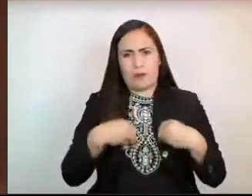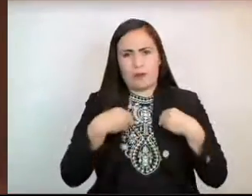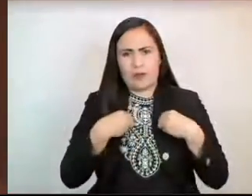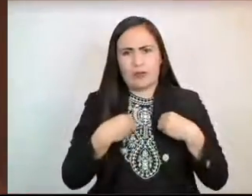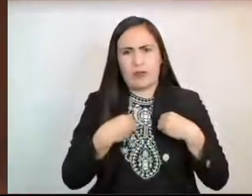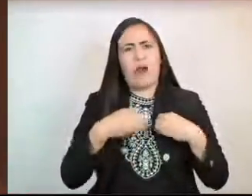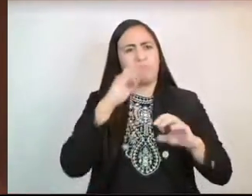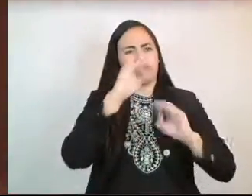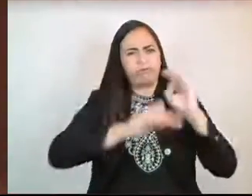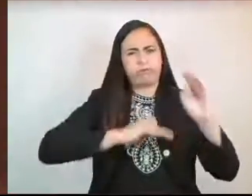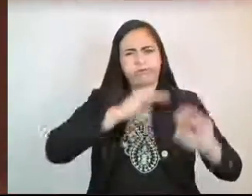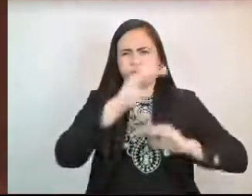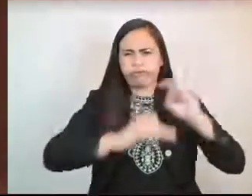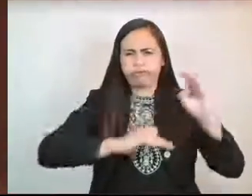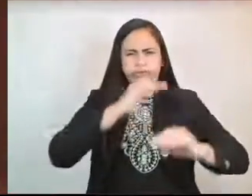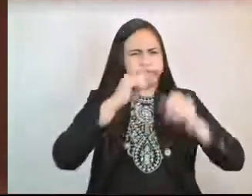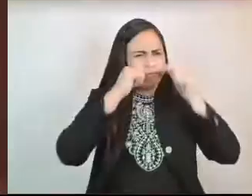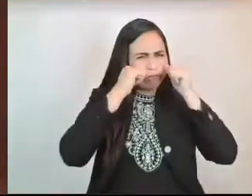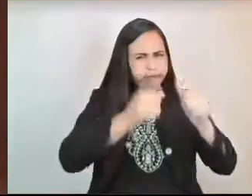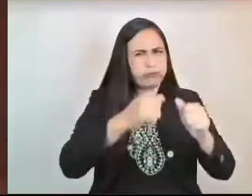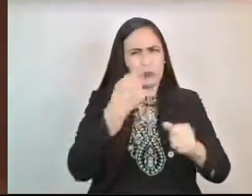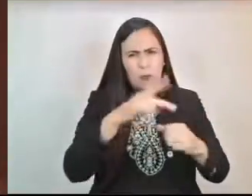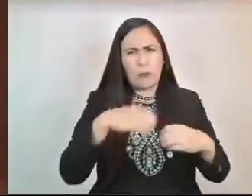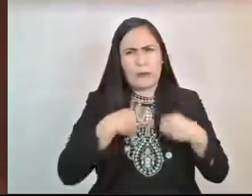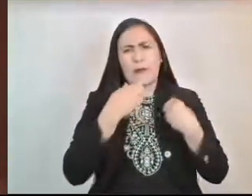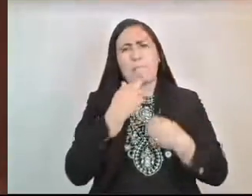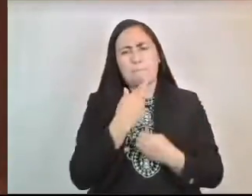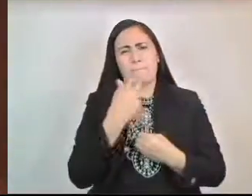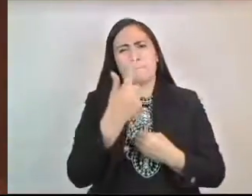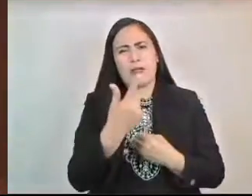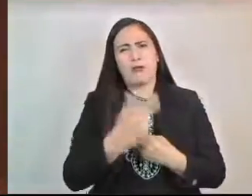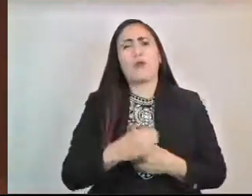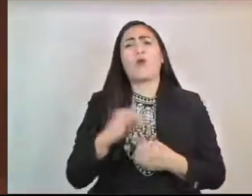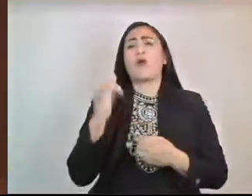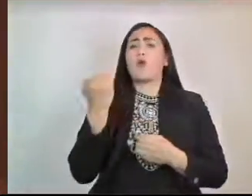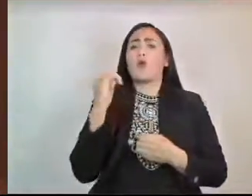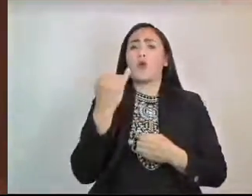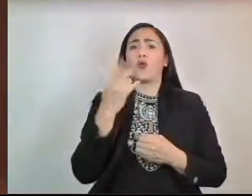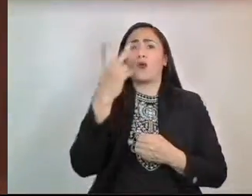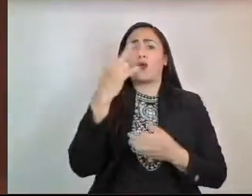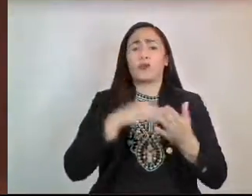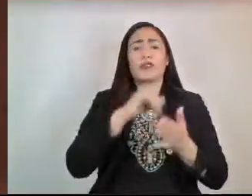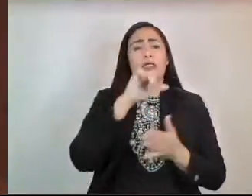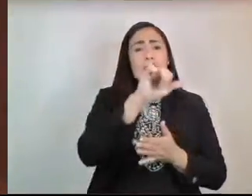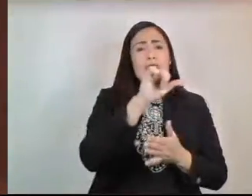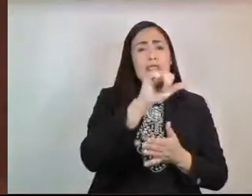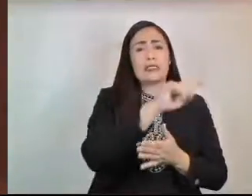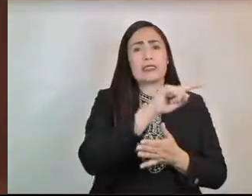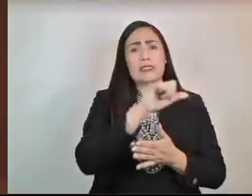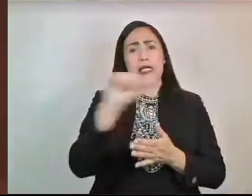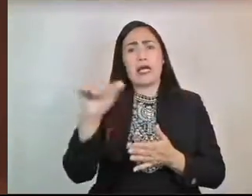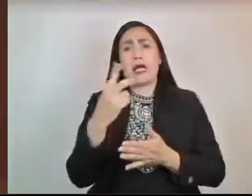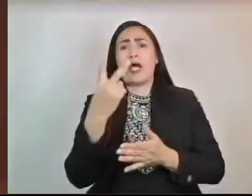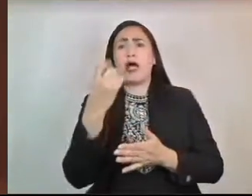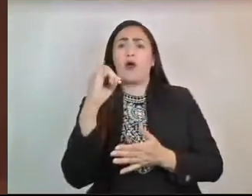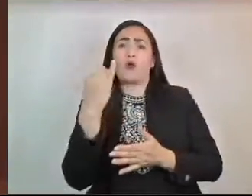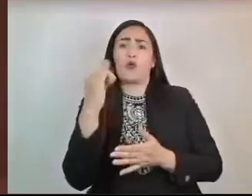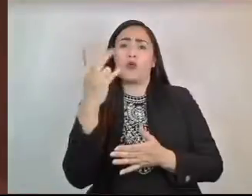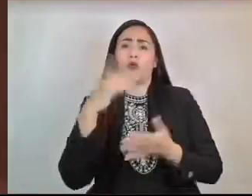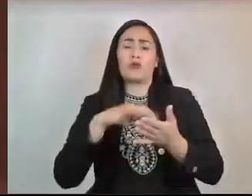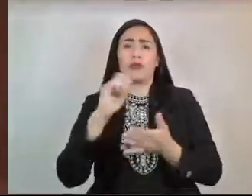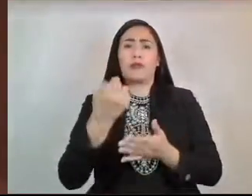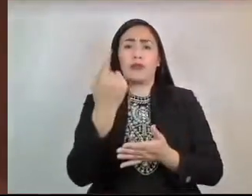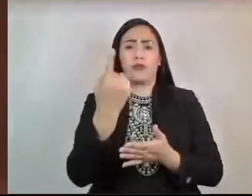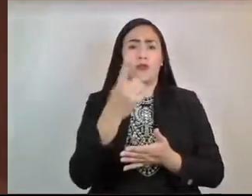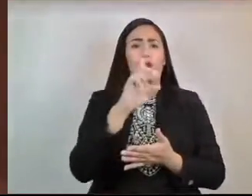mejore su calidad de vida. En contraste, de julio de 2016 a junio de 2021, el DIF